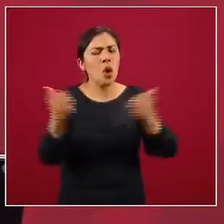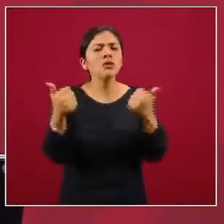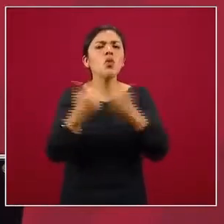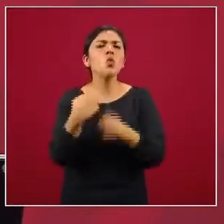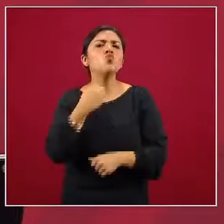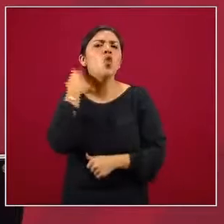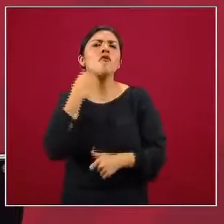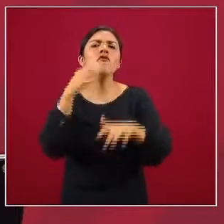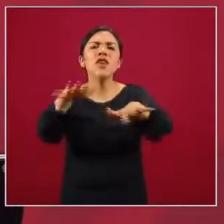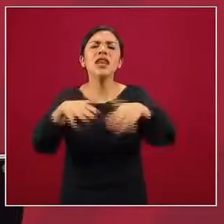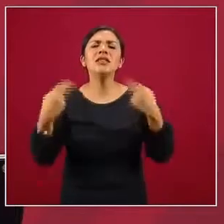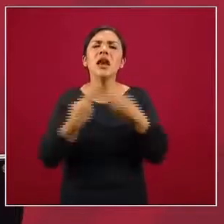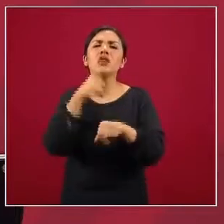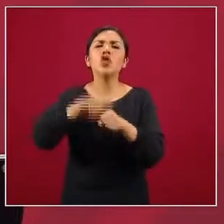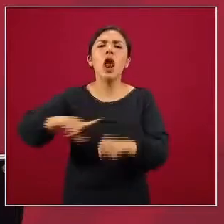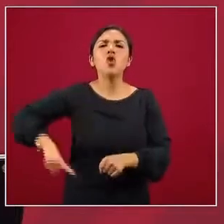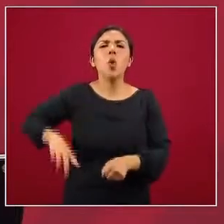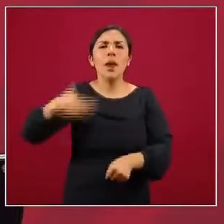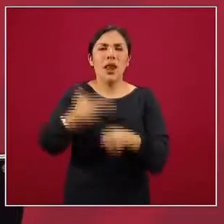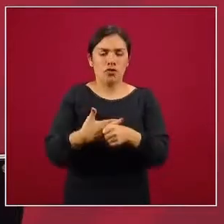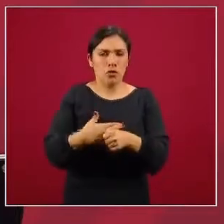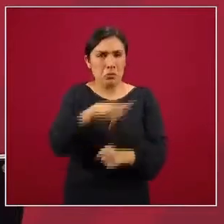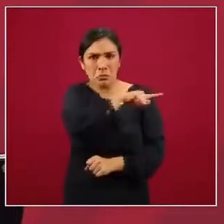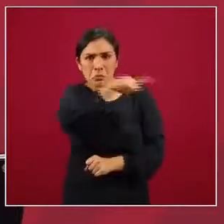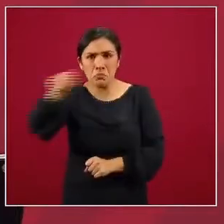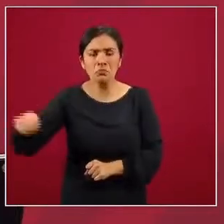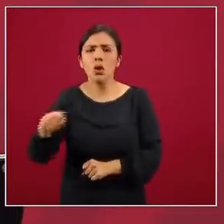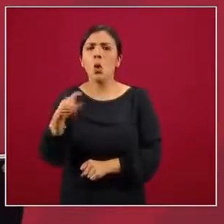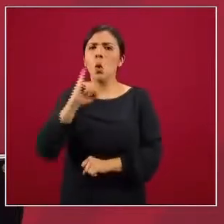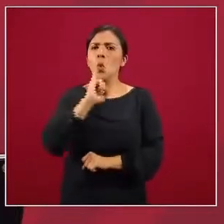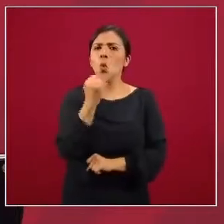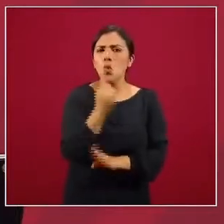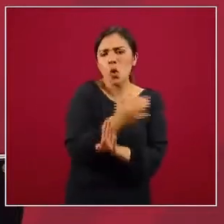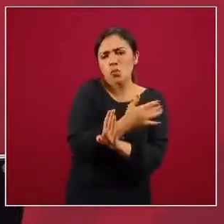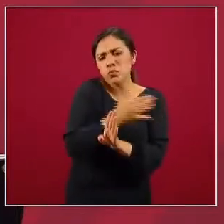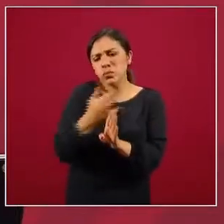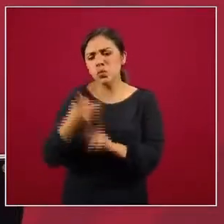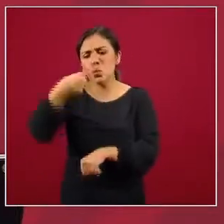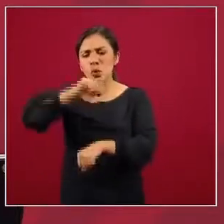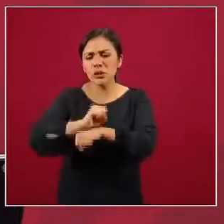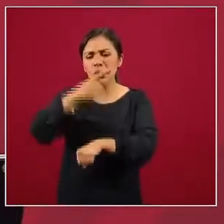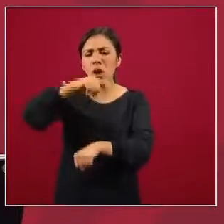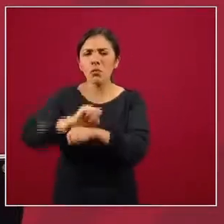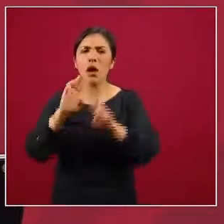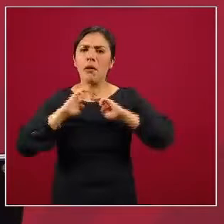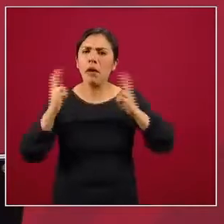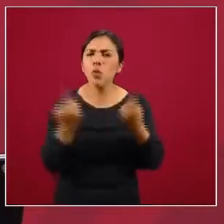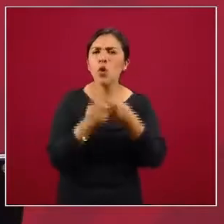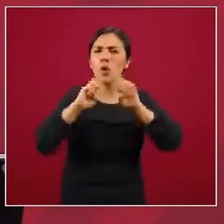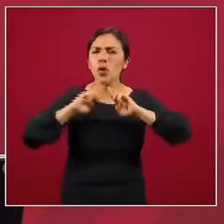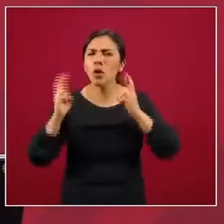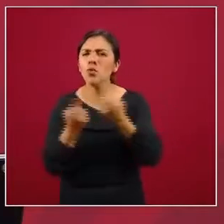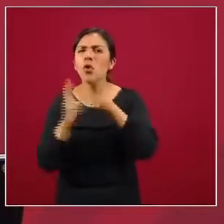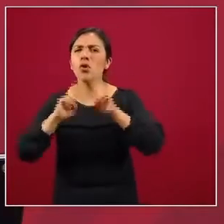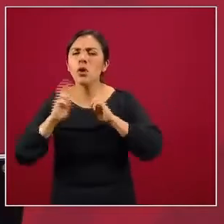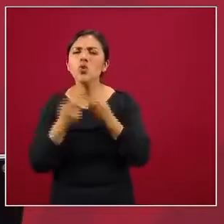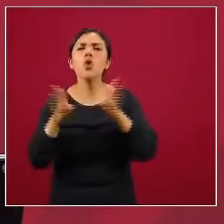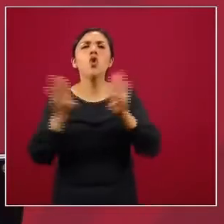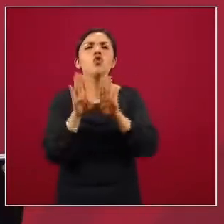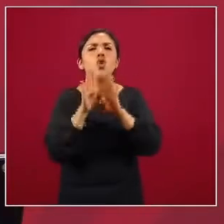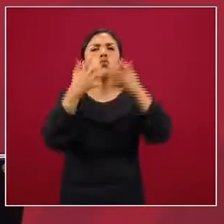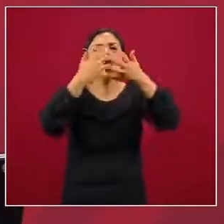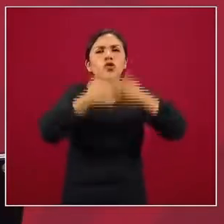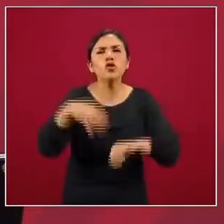Conferencia Nacional de Gobernadores. Tuvimos durante todo junio conversaciones semanales respecto a la metodología